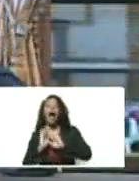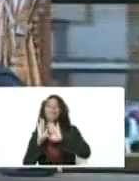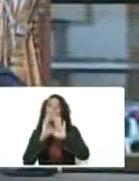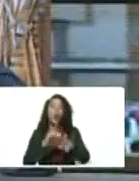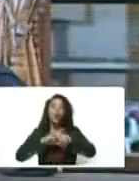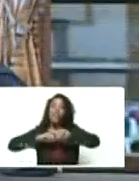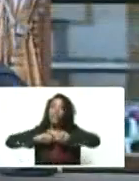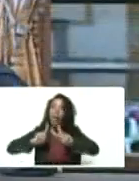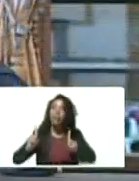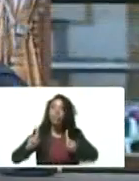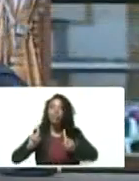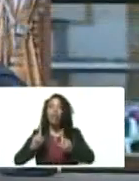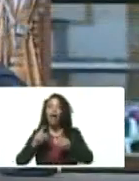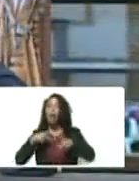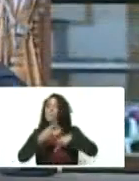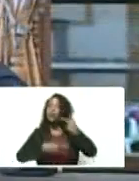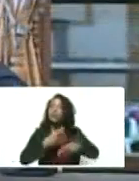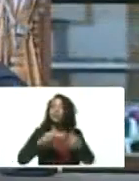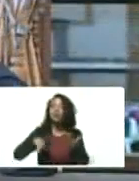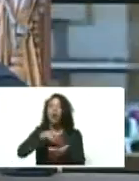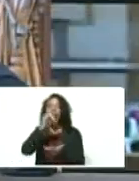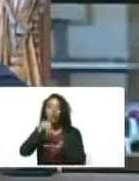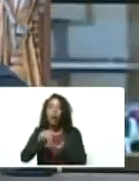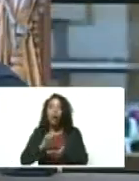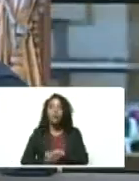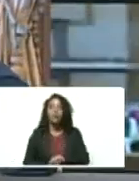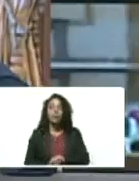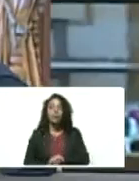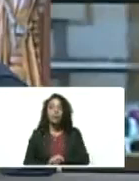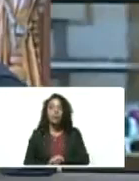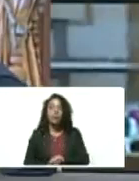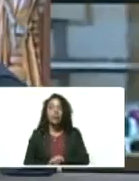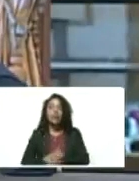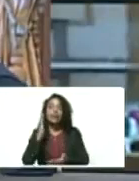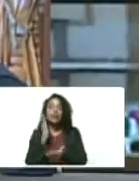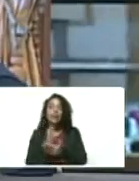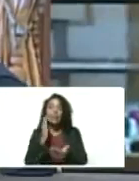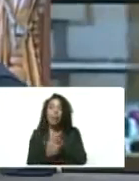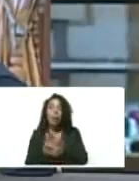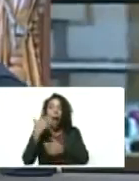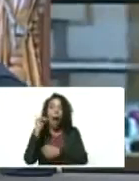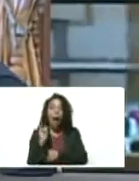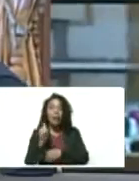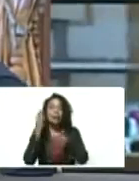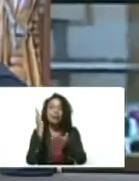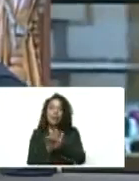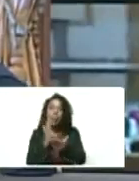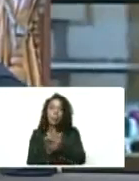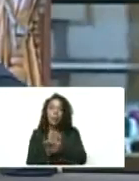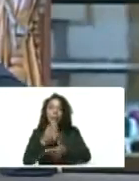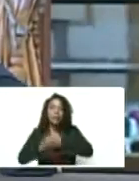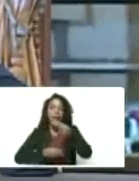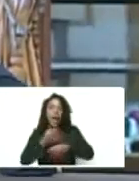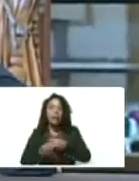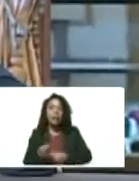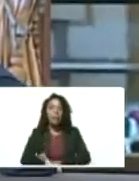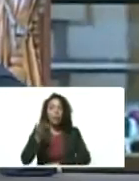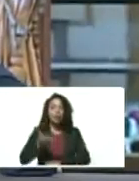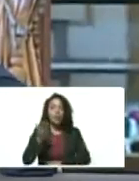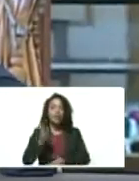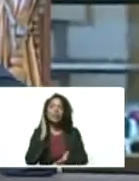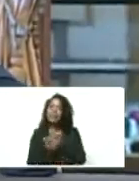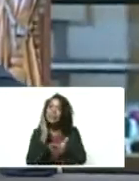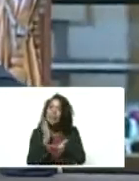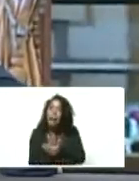por sí a los procedimientos nacionales siempre que son eficaces siempre que son genuinos y siempre que